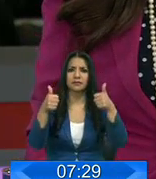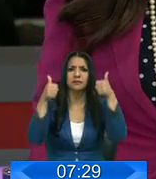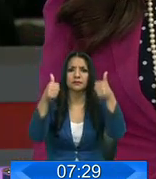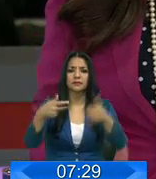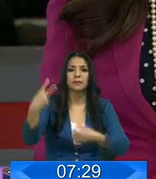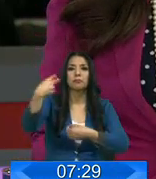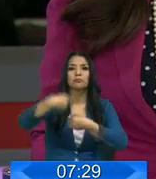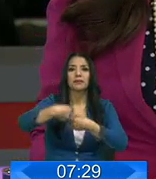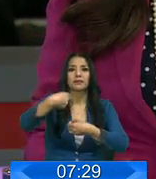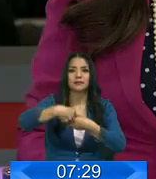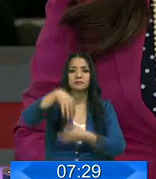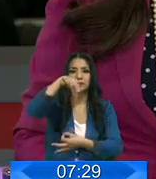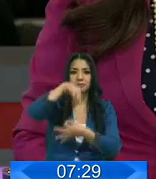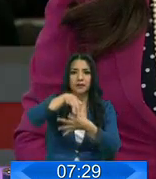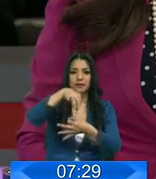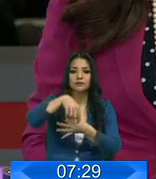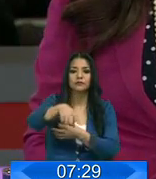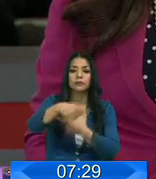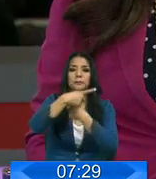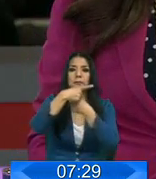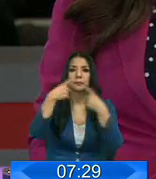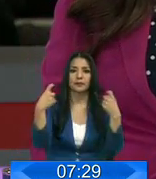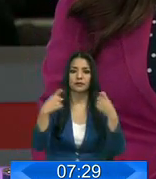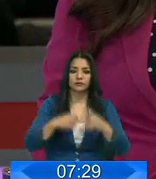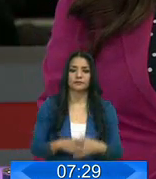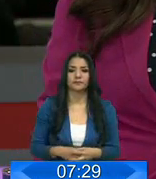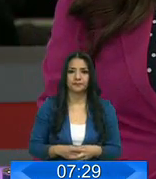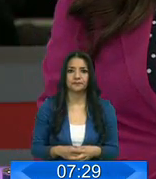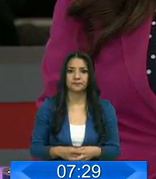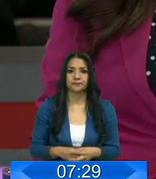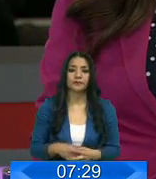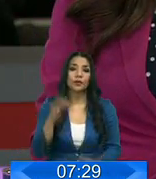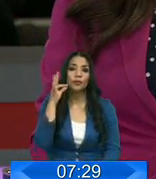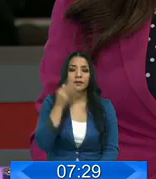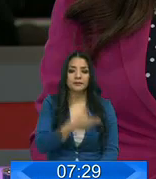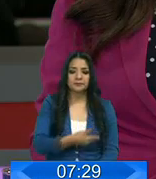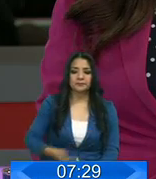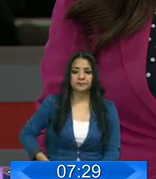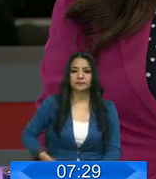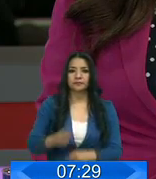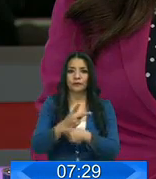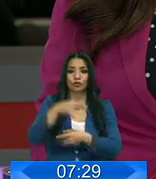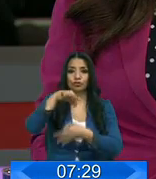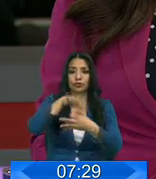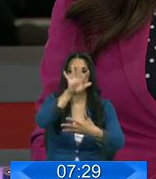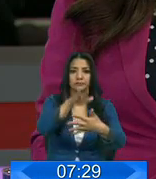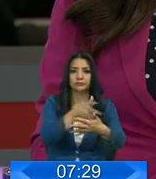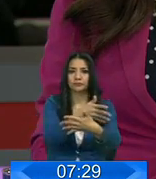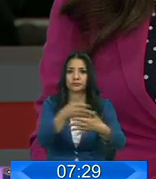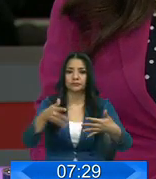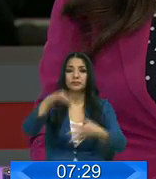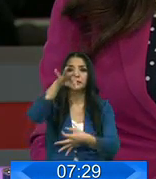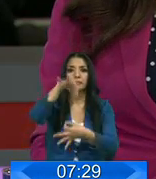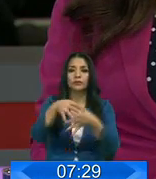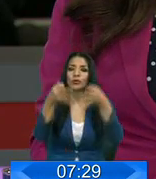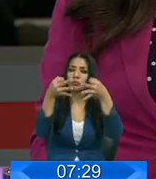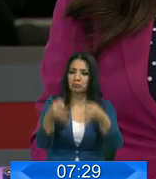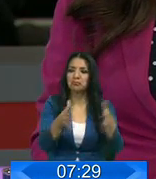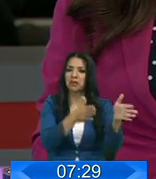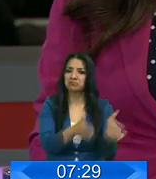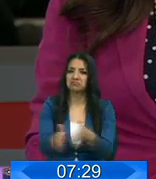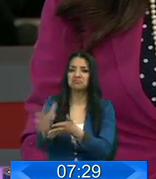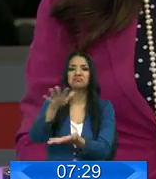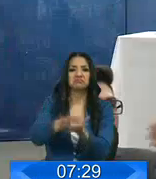participan en las elecciones seccionales de marzo. Según la presidenta del Consejo Nacional Electoral, el cronograma de los comicios se cumple con normalidad.